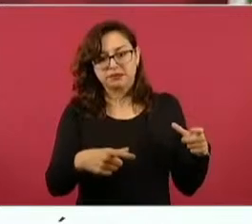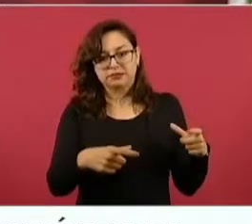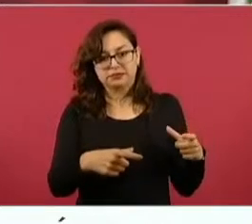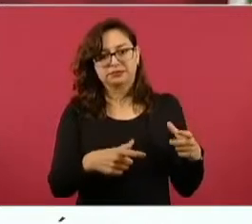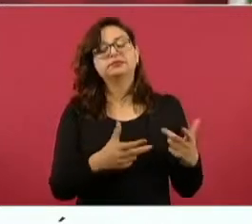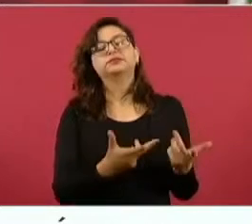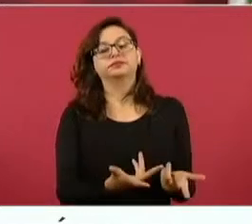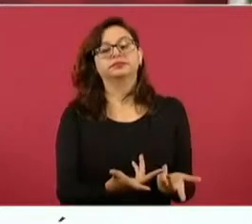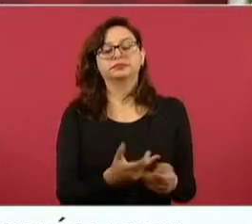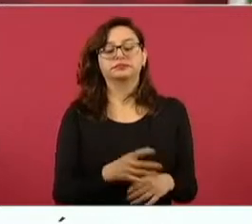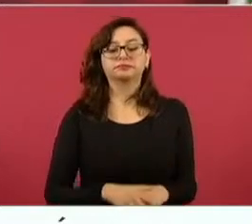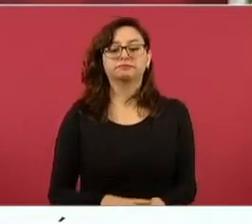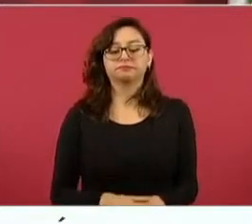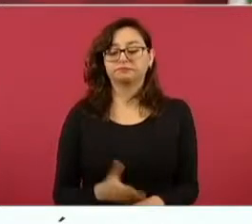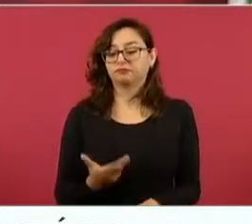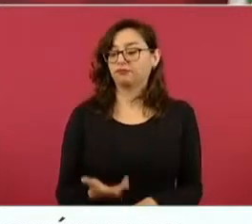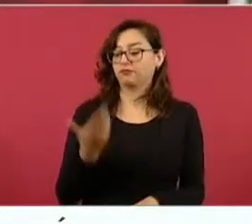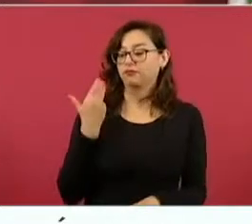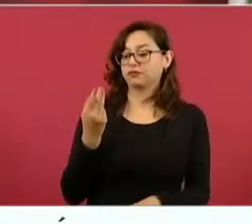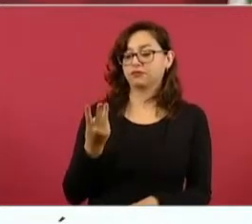eran pocos los países